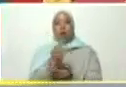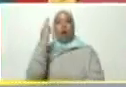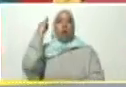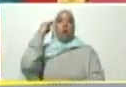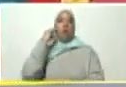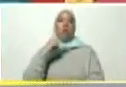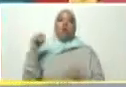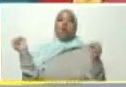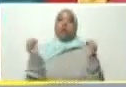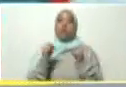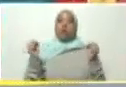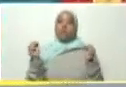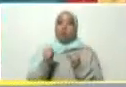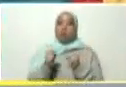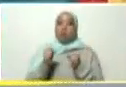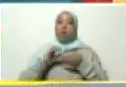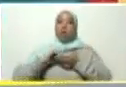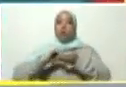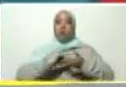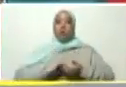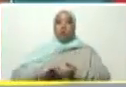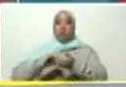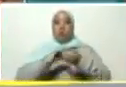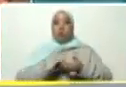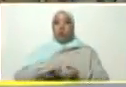Mérida Trujillo Falcón